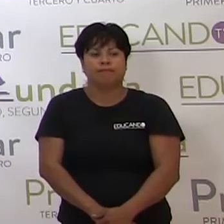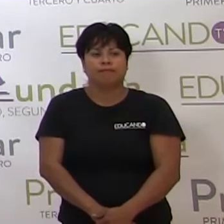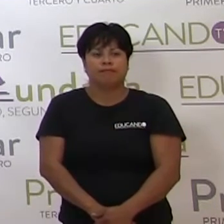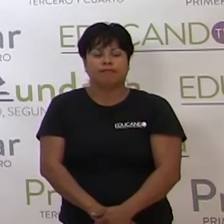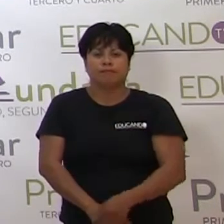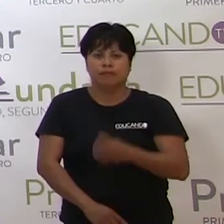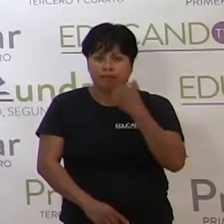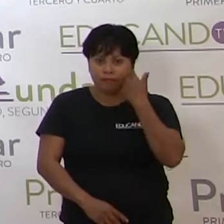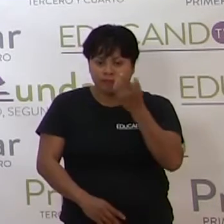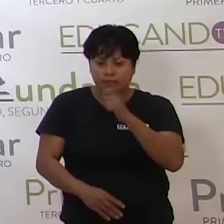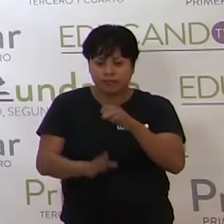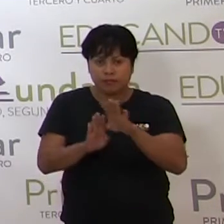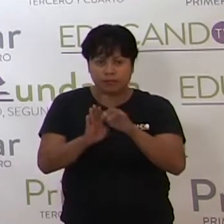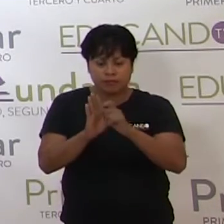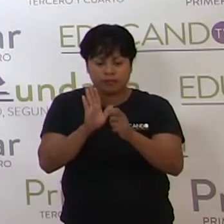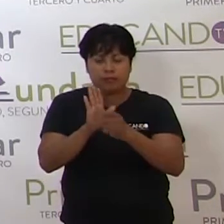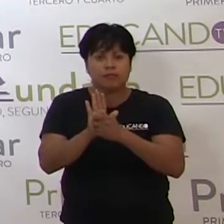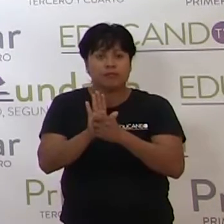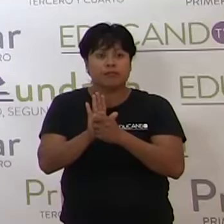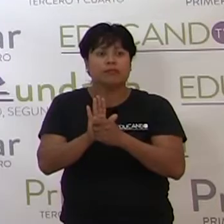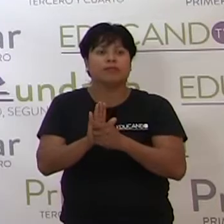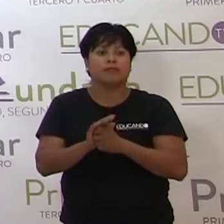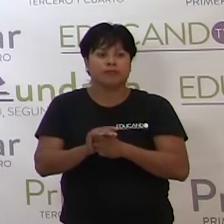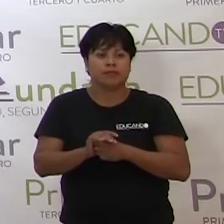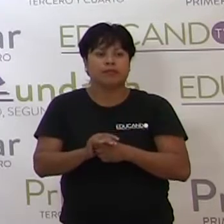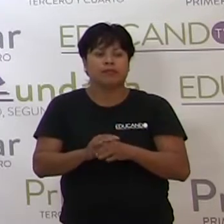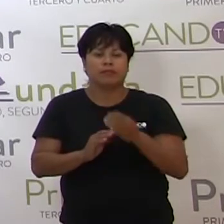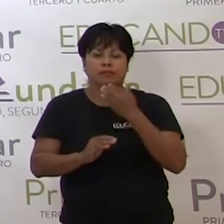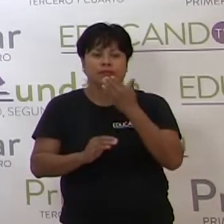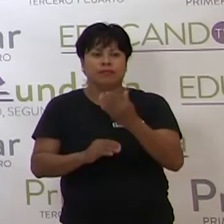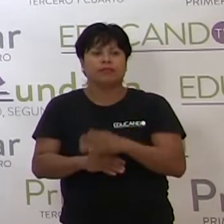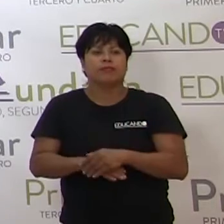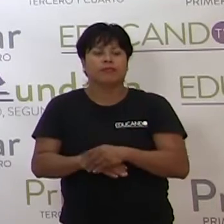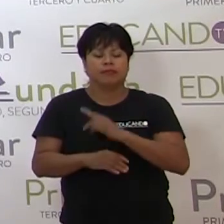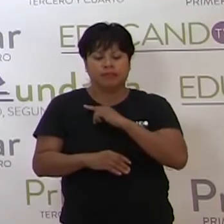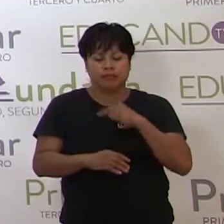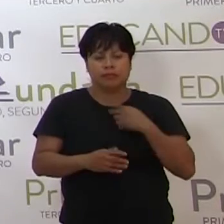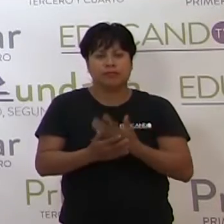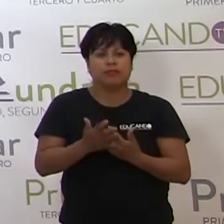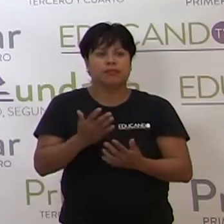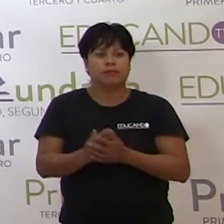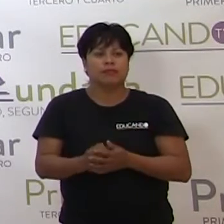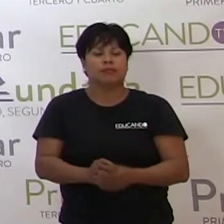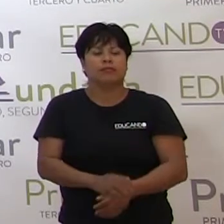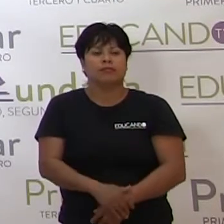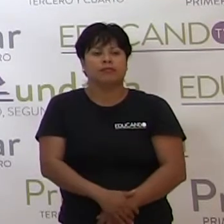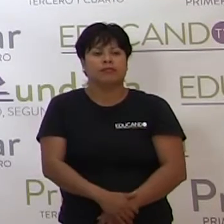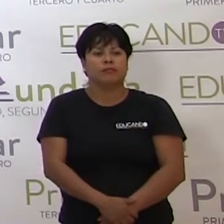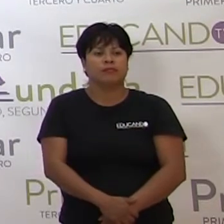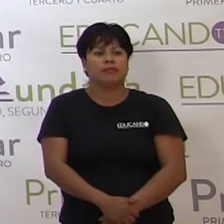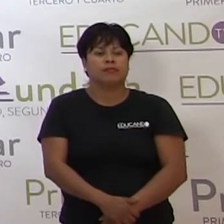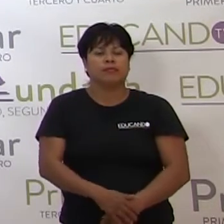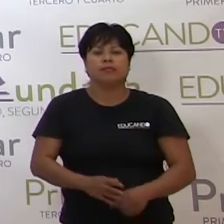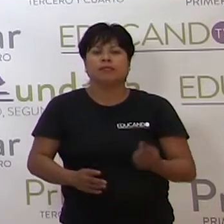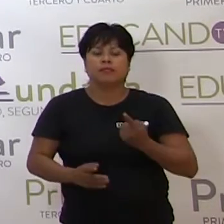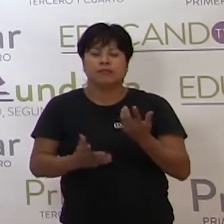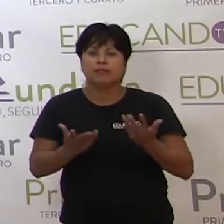¿Quieres sacarle punto decimal? Oh, está bien. Vamos a hacerlo. ¿Qué hay que